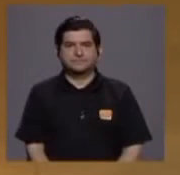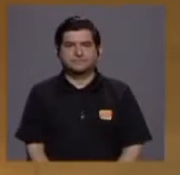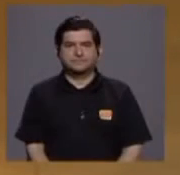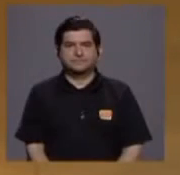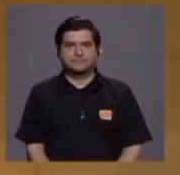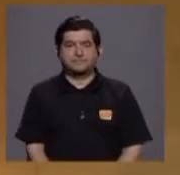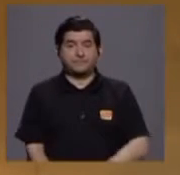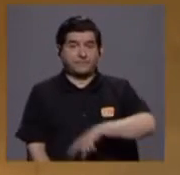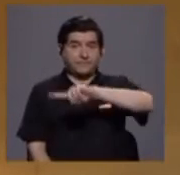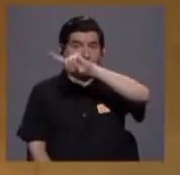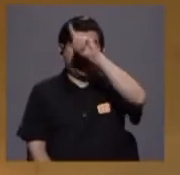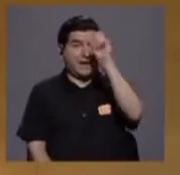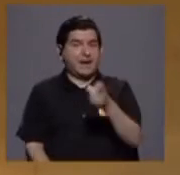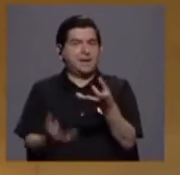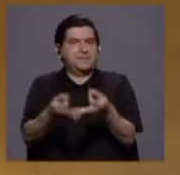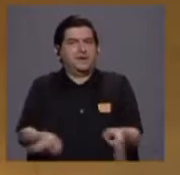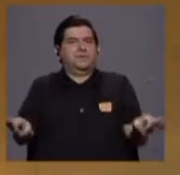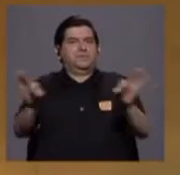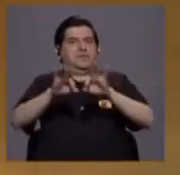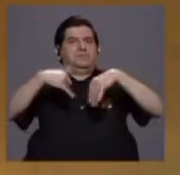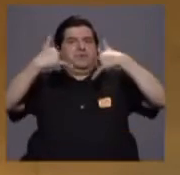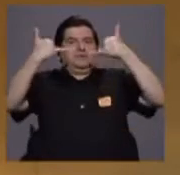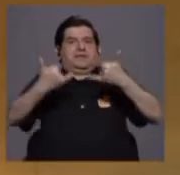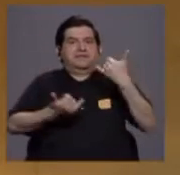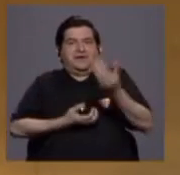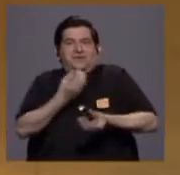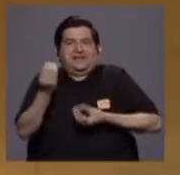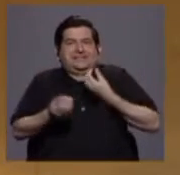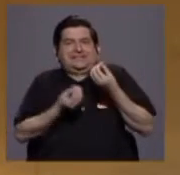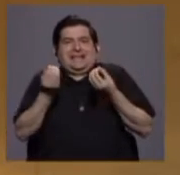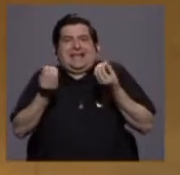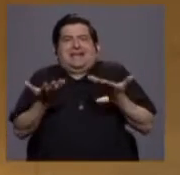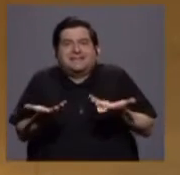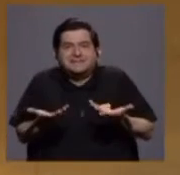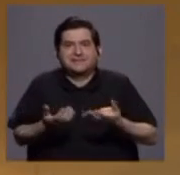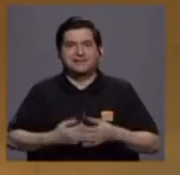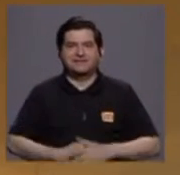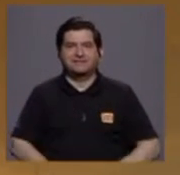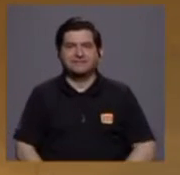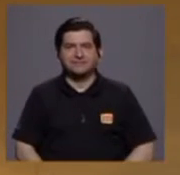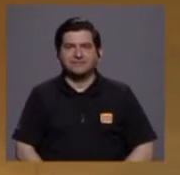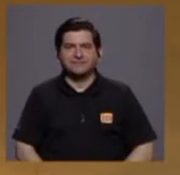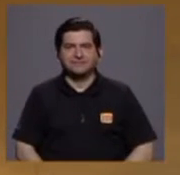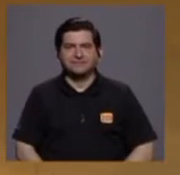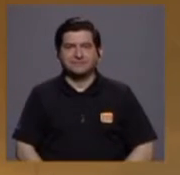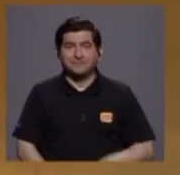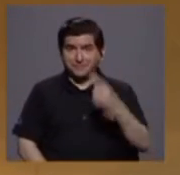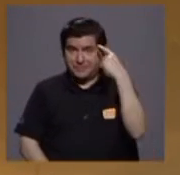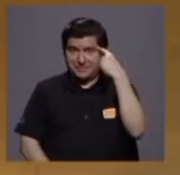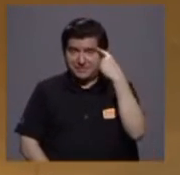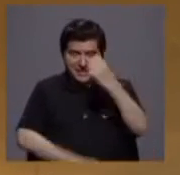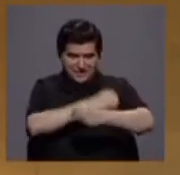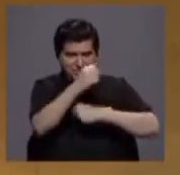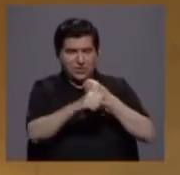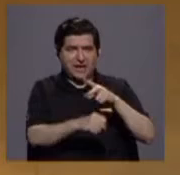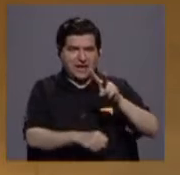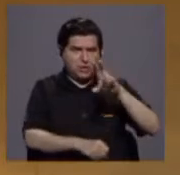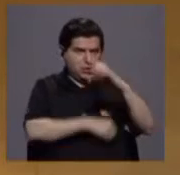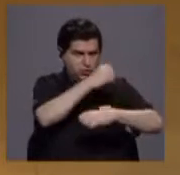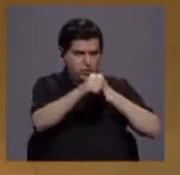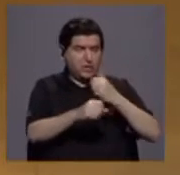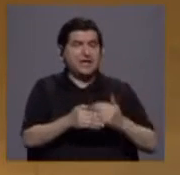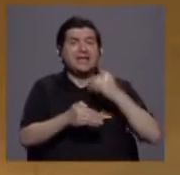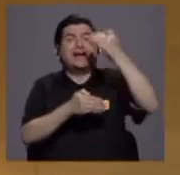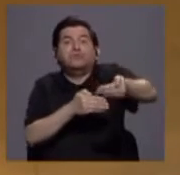La gran pregunta que sale ahora es, ¿qué hacemos en el año del Bicentenario y hacia